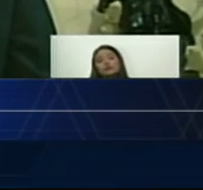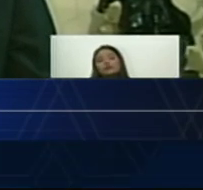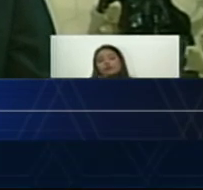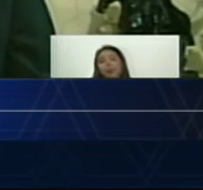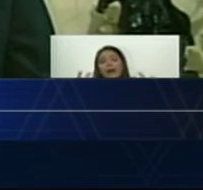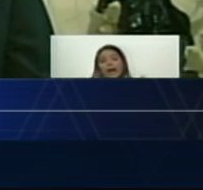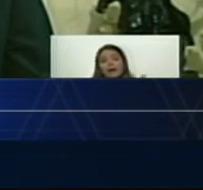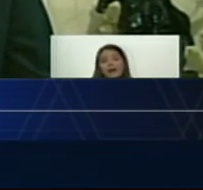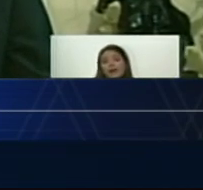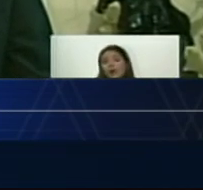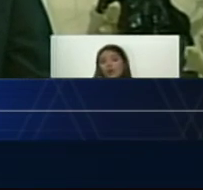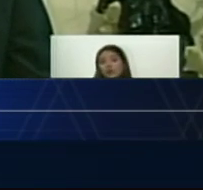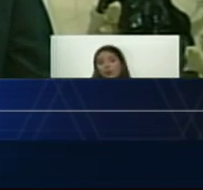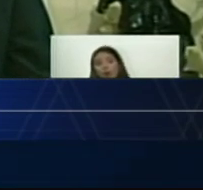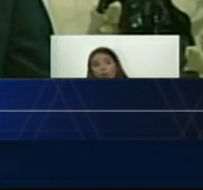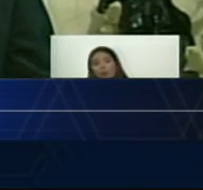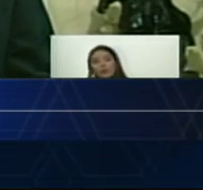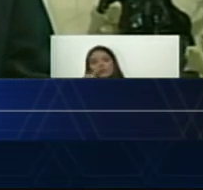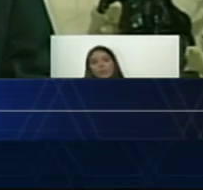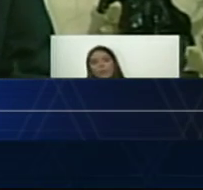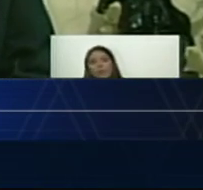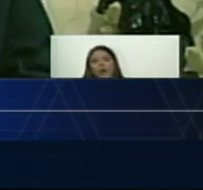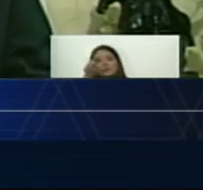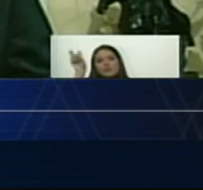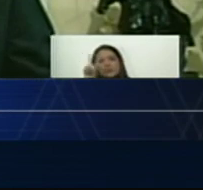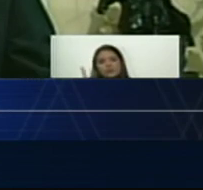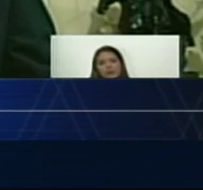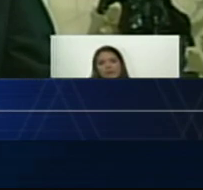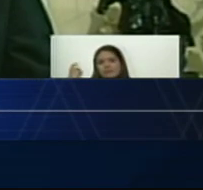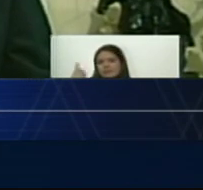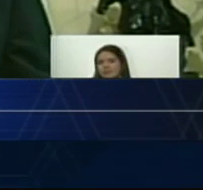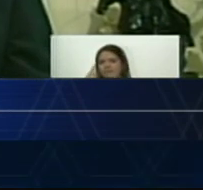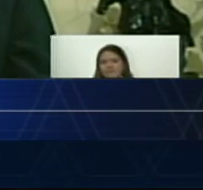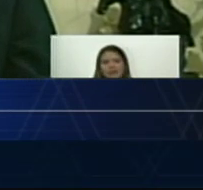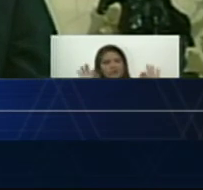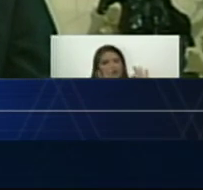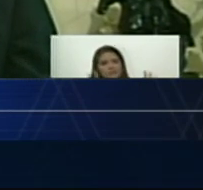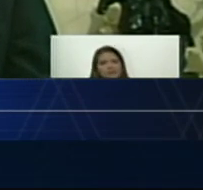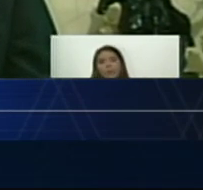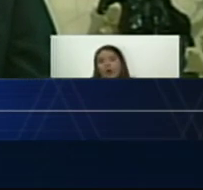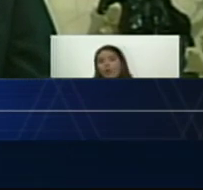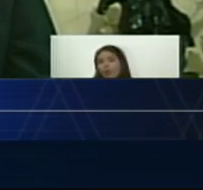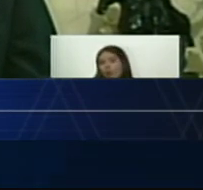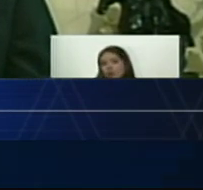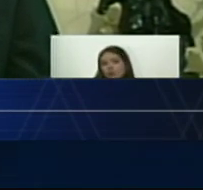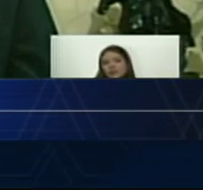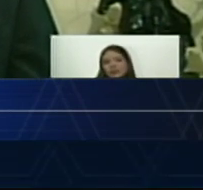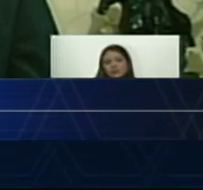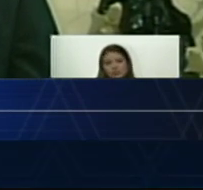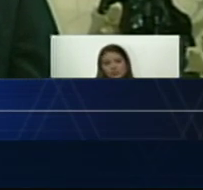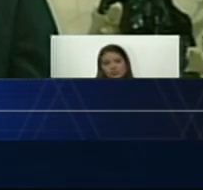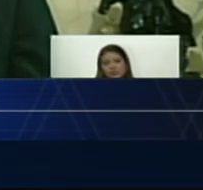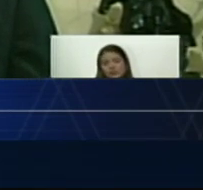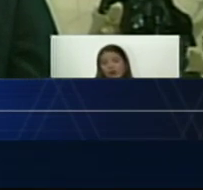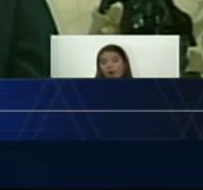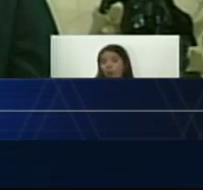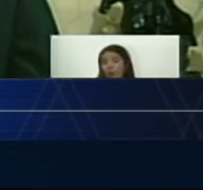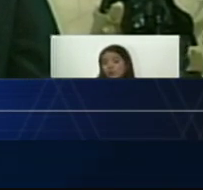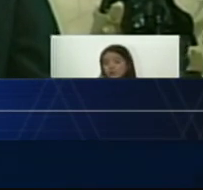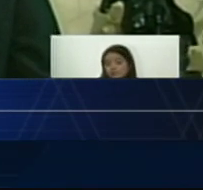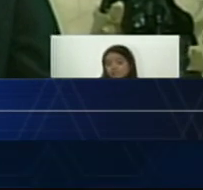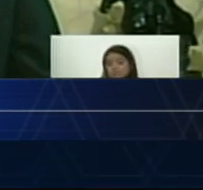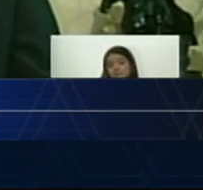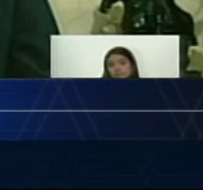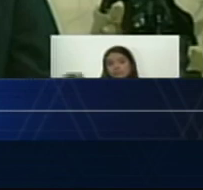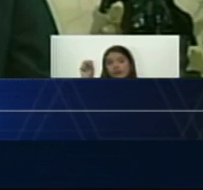económica iniciada contra el pueblo venezolano se establecieron mecanismos de coordinación entre factores internos y